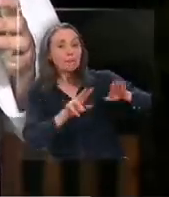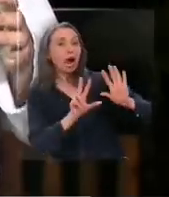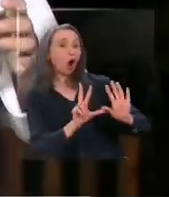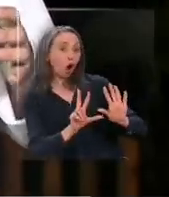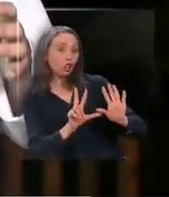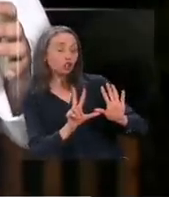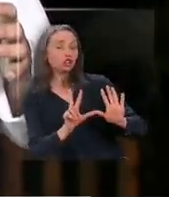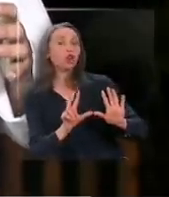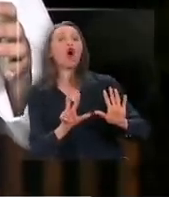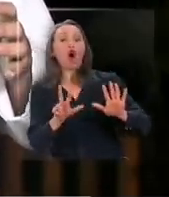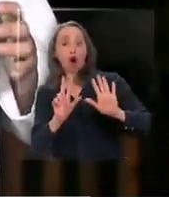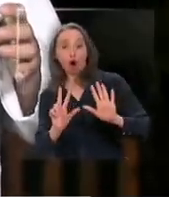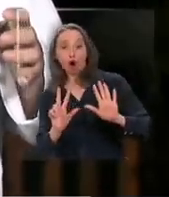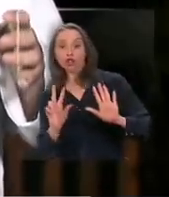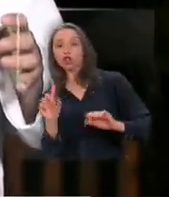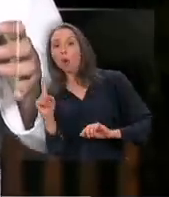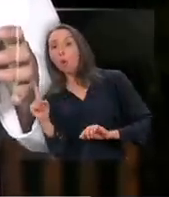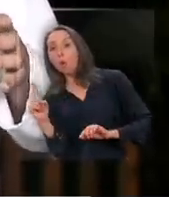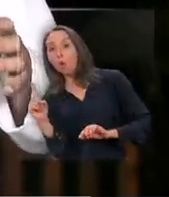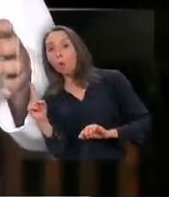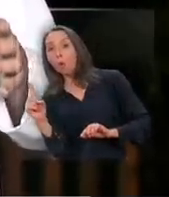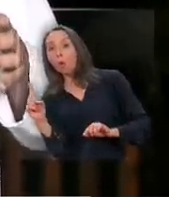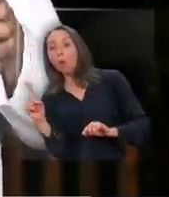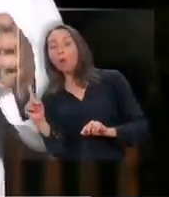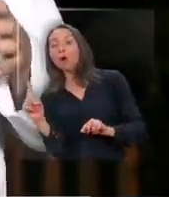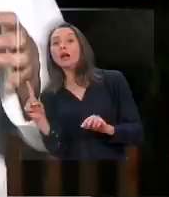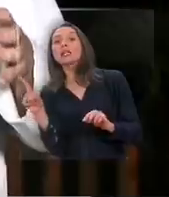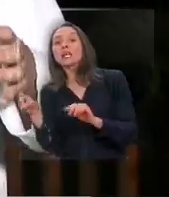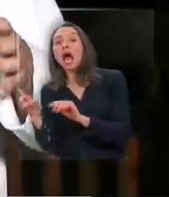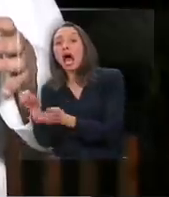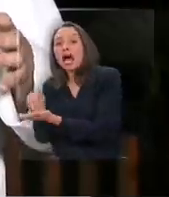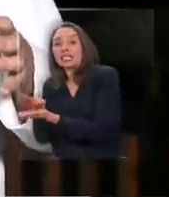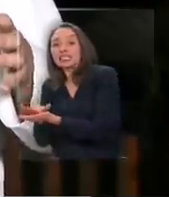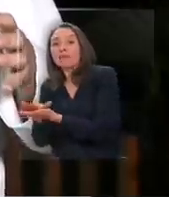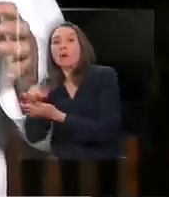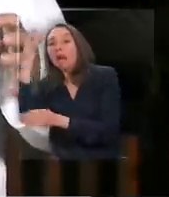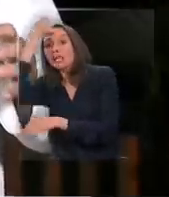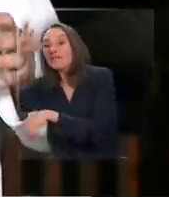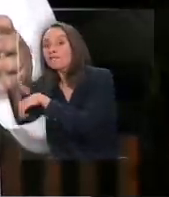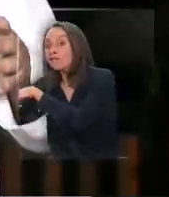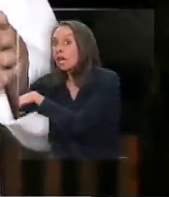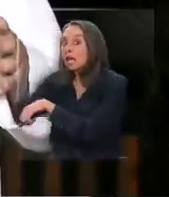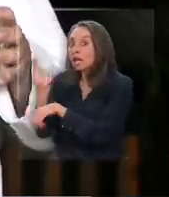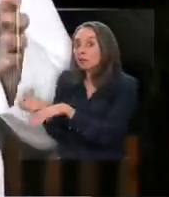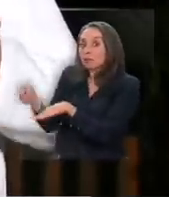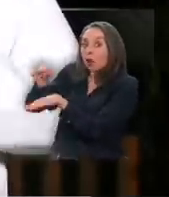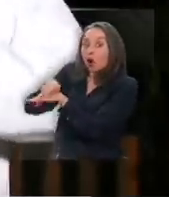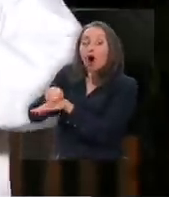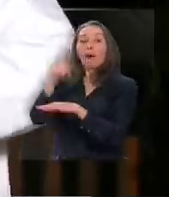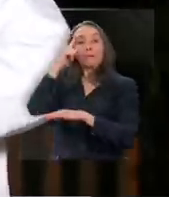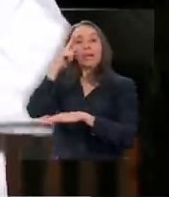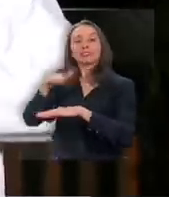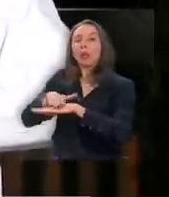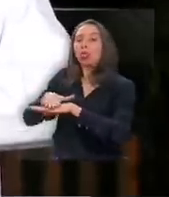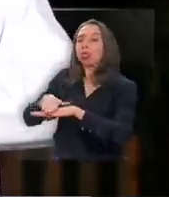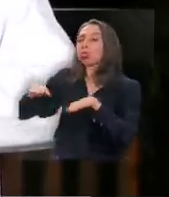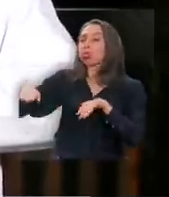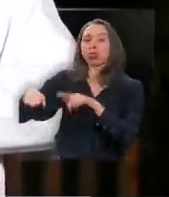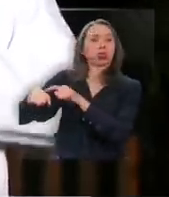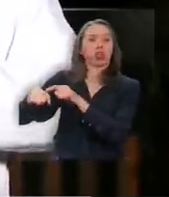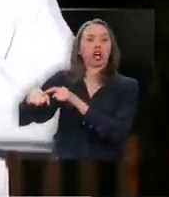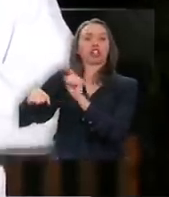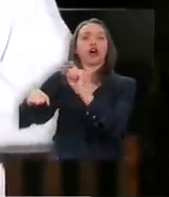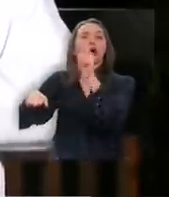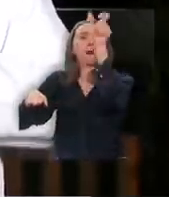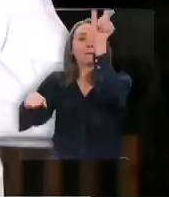lo menos una para poder recibir al próximo ingreso. No es una cama ociosa, sino la cama que permite